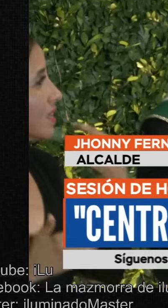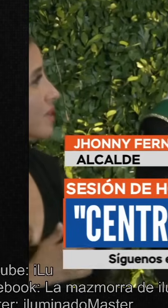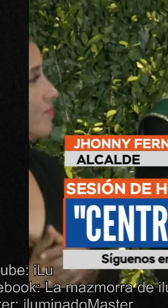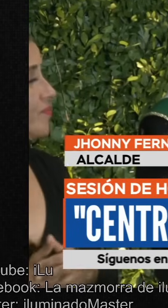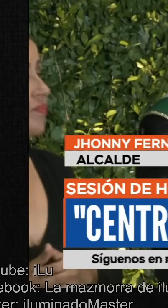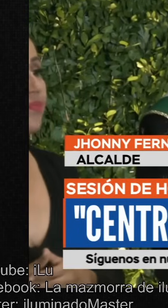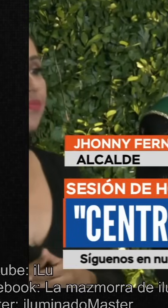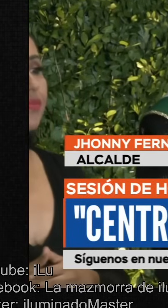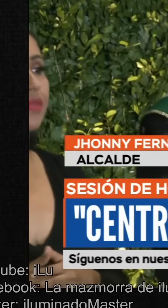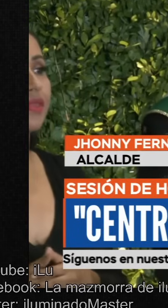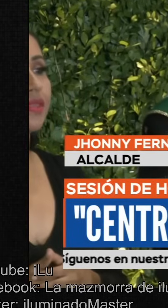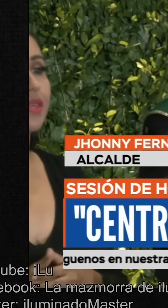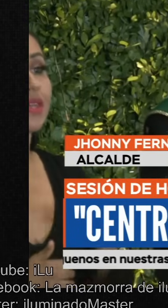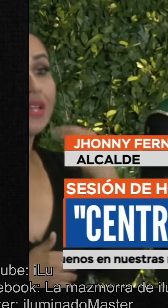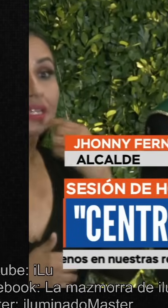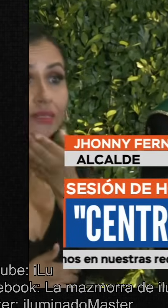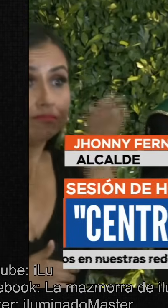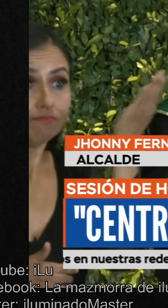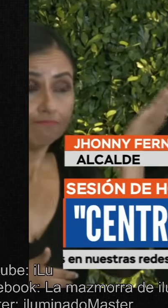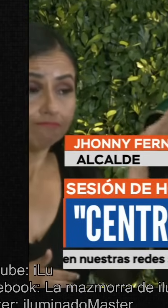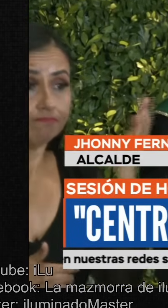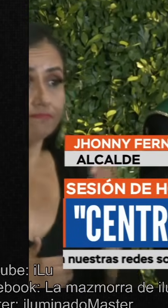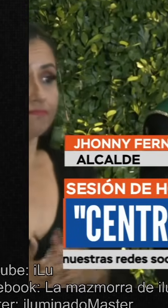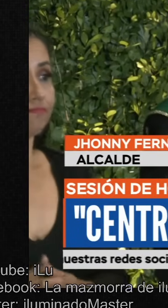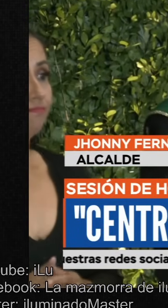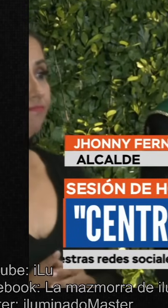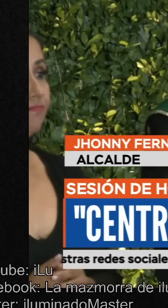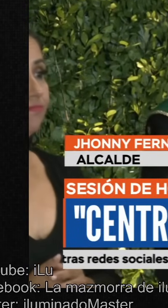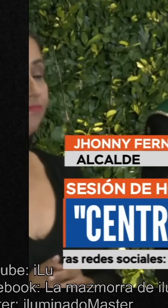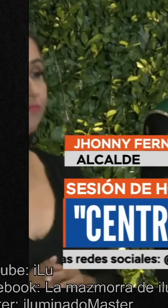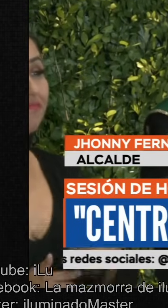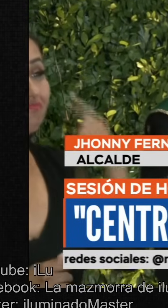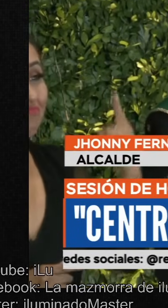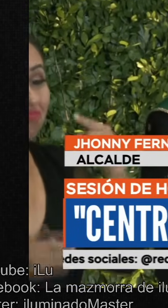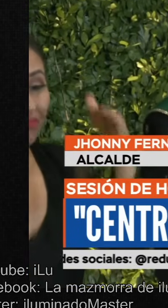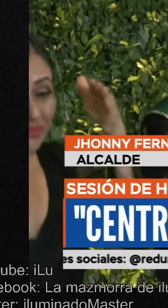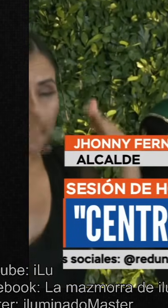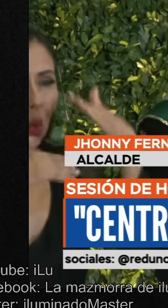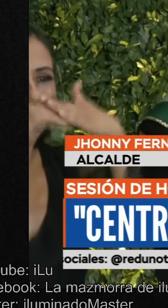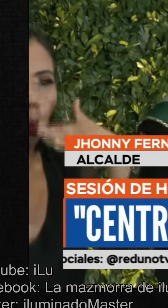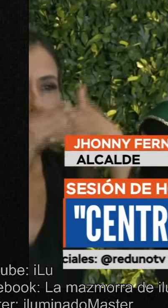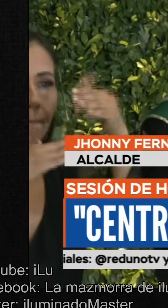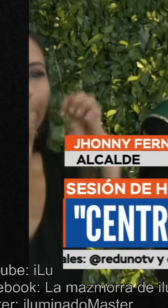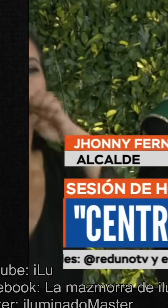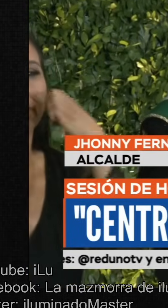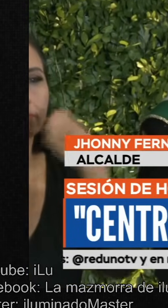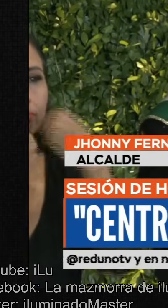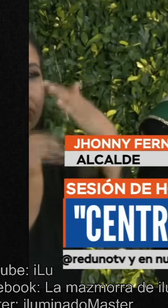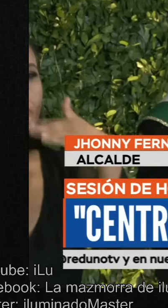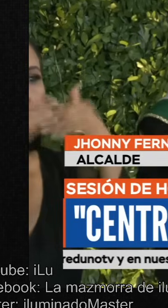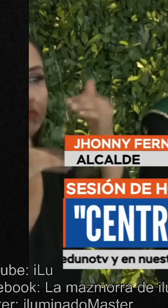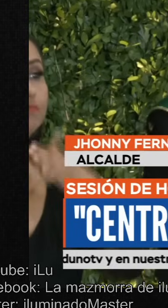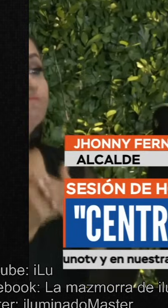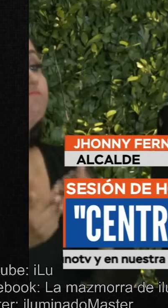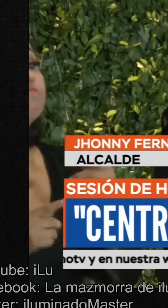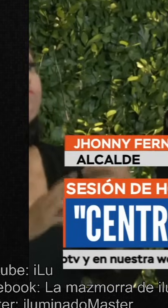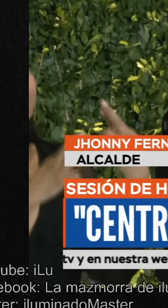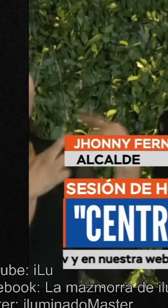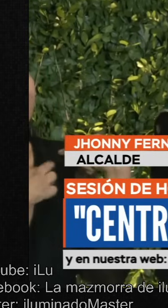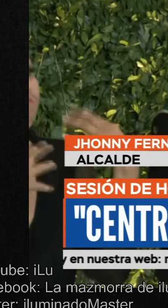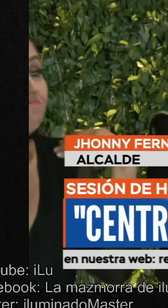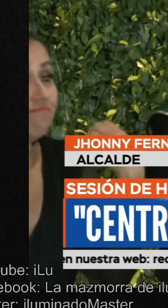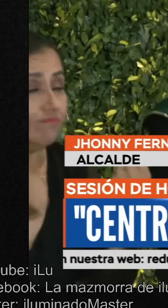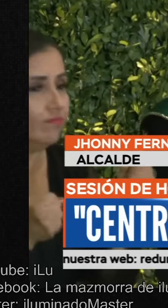esto? Decirle de que no es solamente ocuparse de construir, de equipar, porque la tarea no es